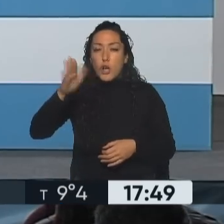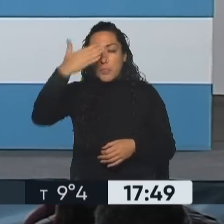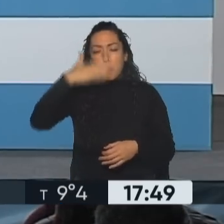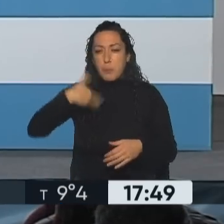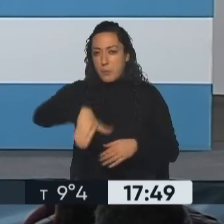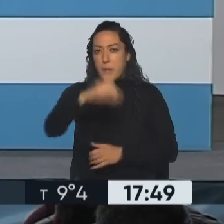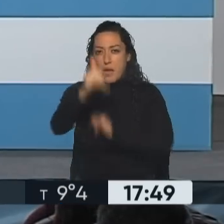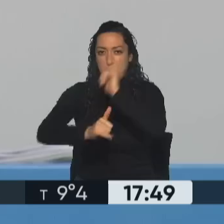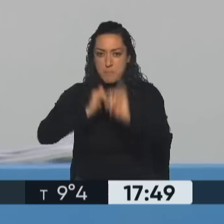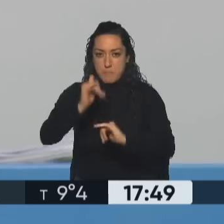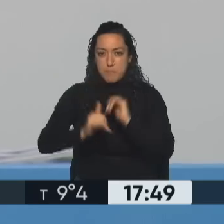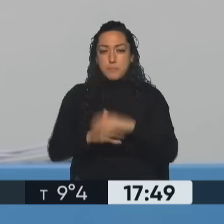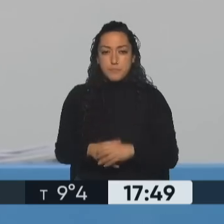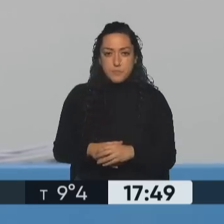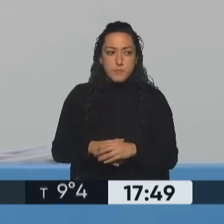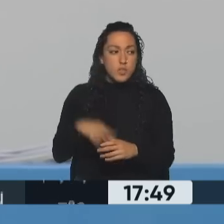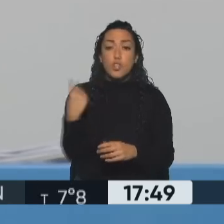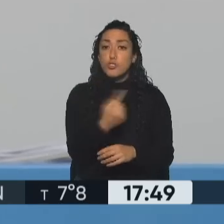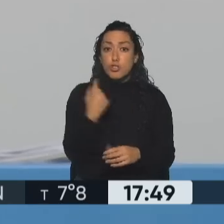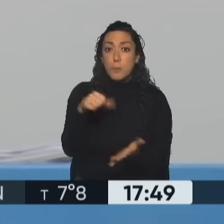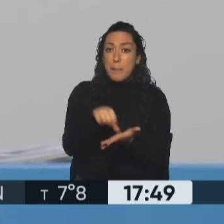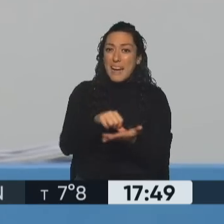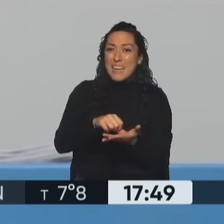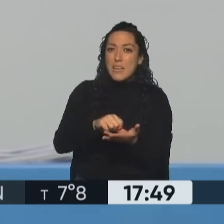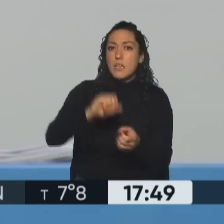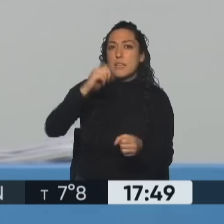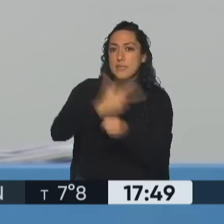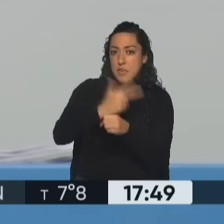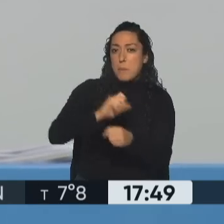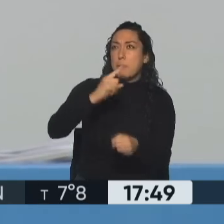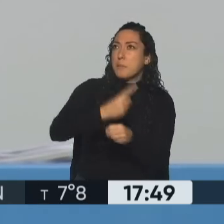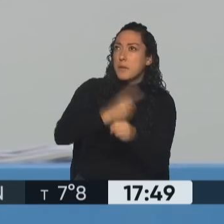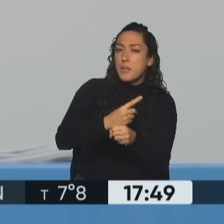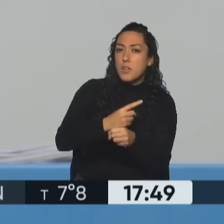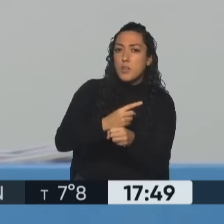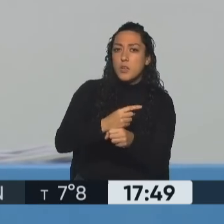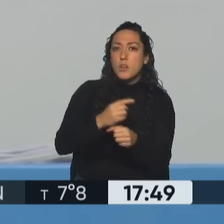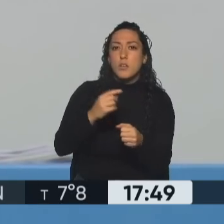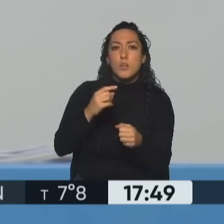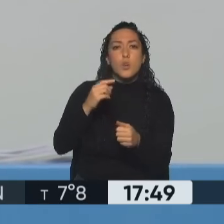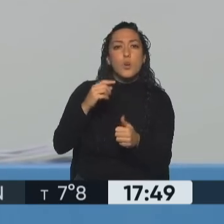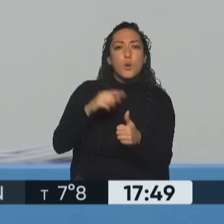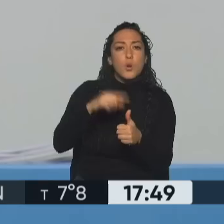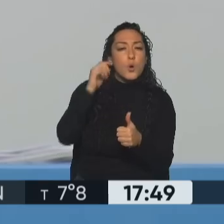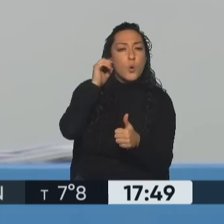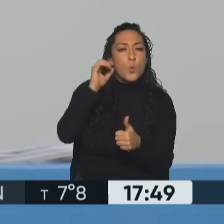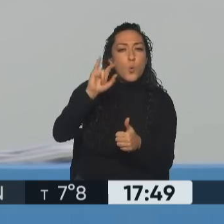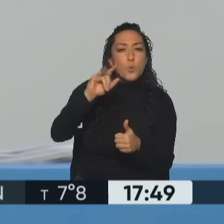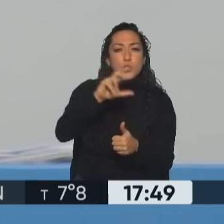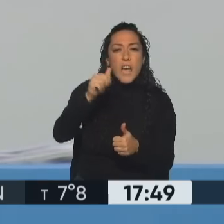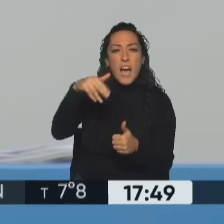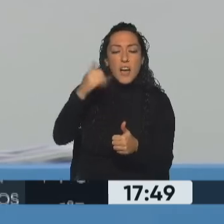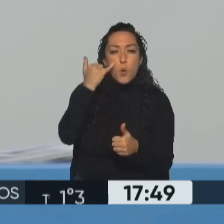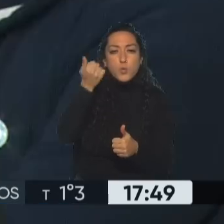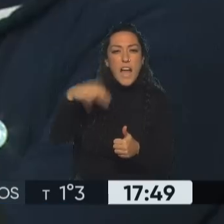PBI. Pero somos el tercer país, el primero es Guyana, escúchenlo, Guyana